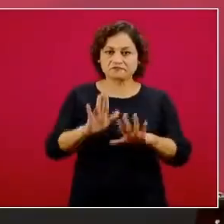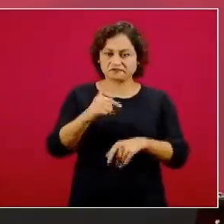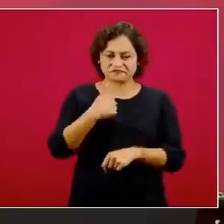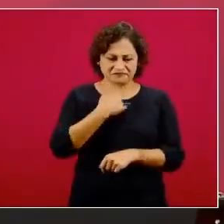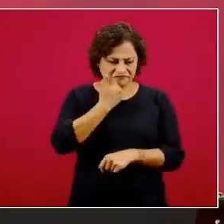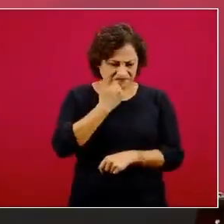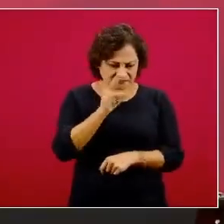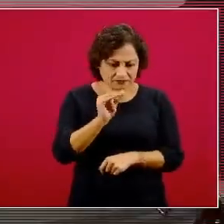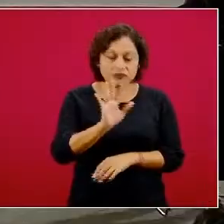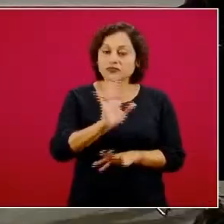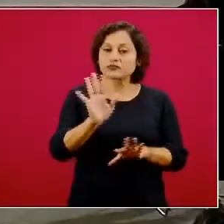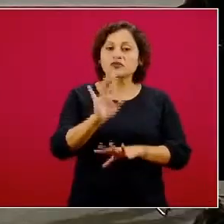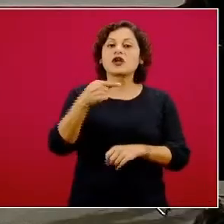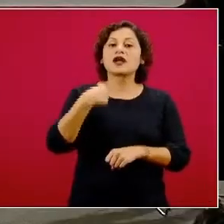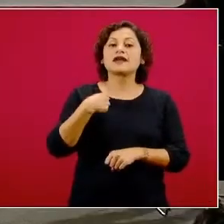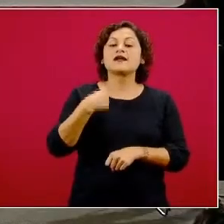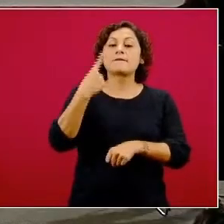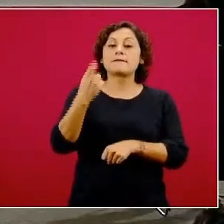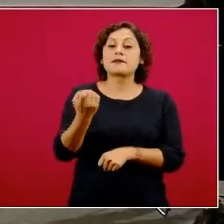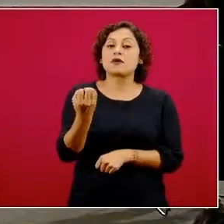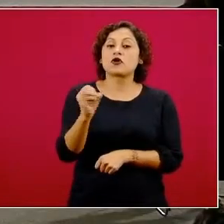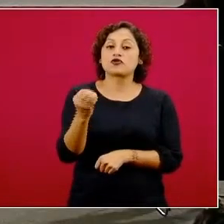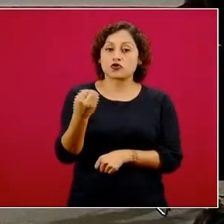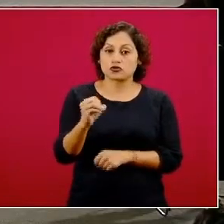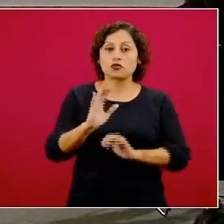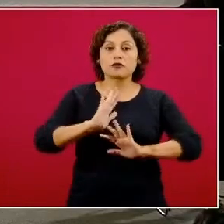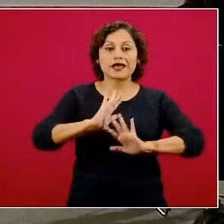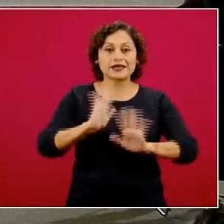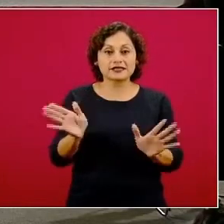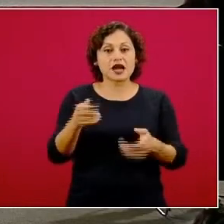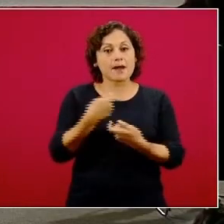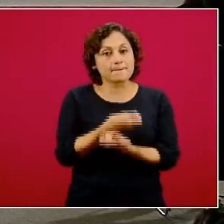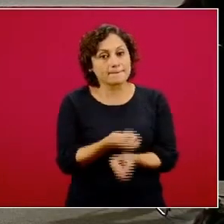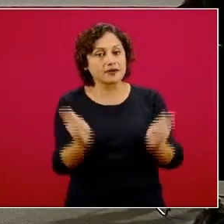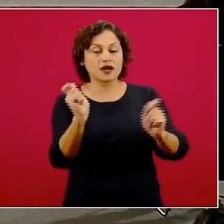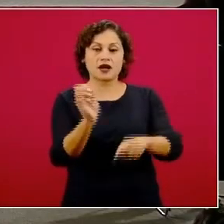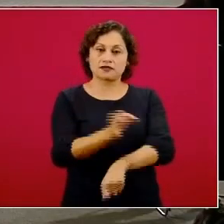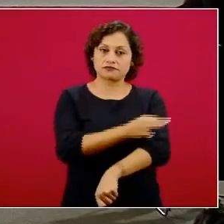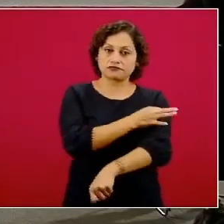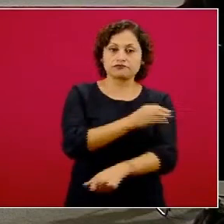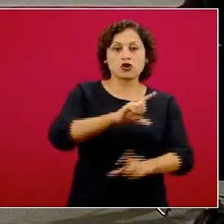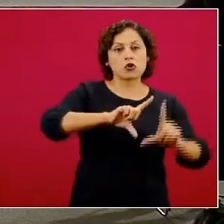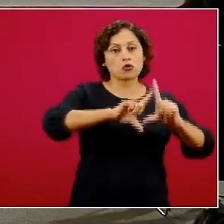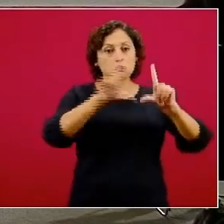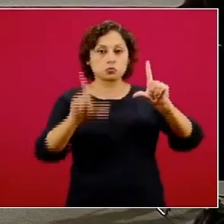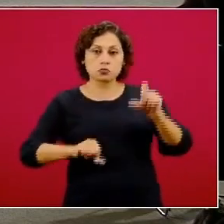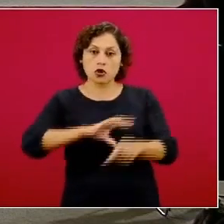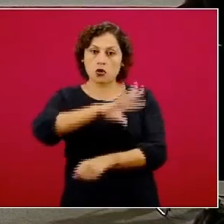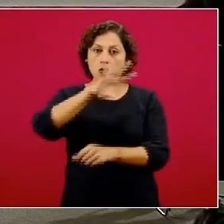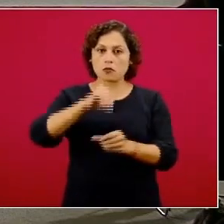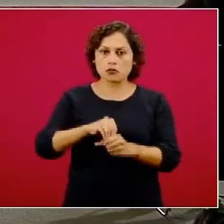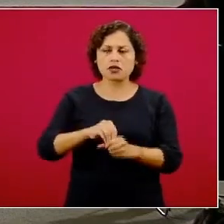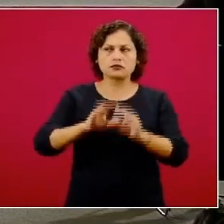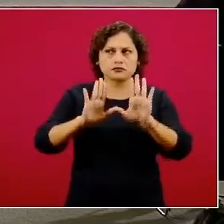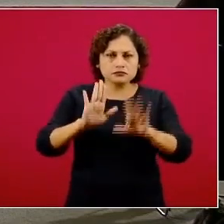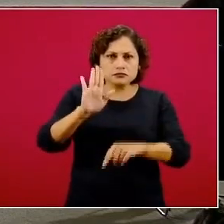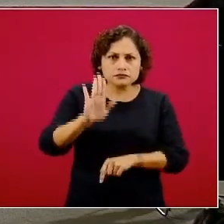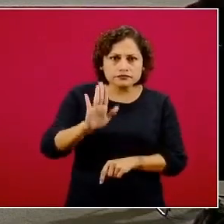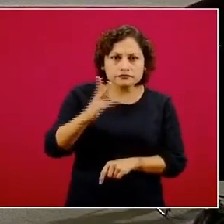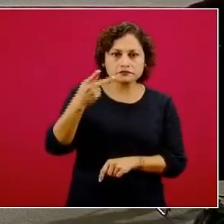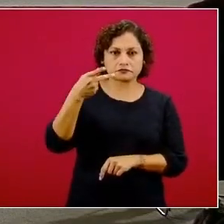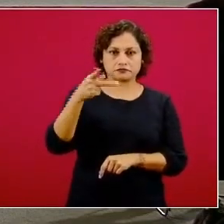partir del 1 de octubre que ya se tenía la seguridad de que estuvieran en todos los estados y en todas las instituciones, pero lo puedo ver